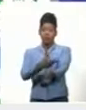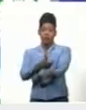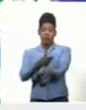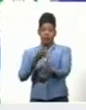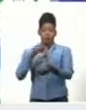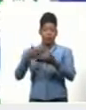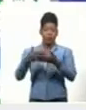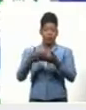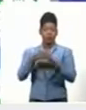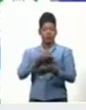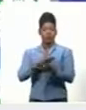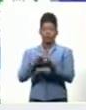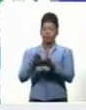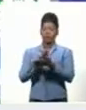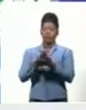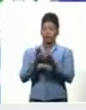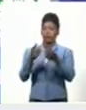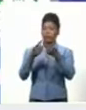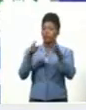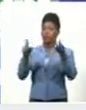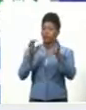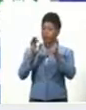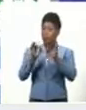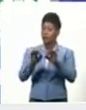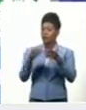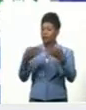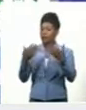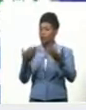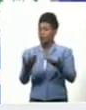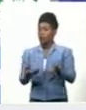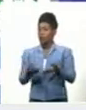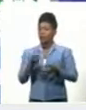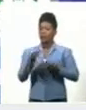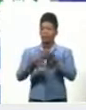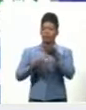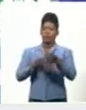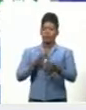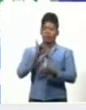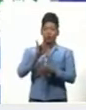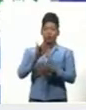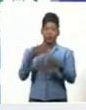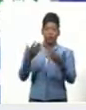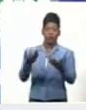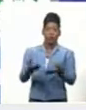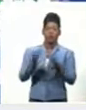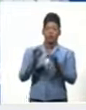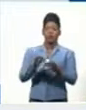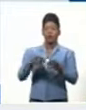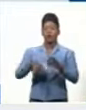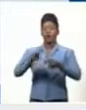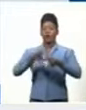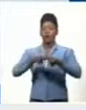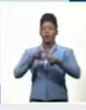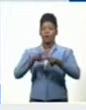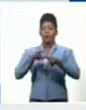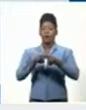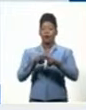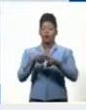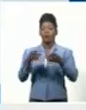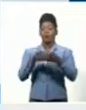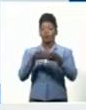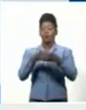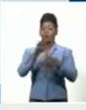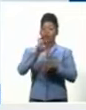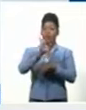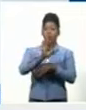Las provincias en estos casos, en estos 9 casos, bueno, La Habana con 8 y Matanzas con 1. Ahí